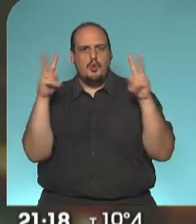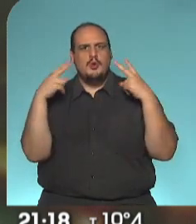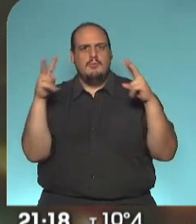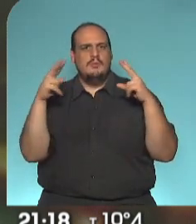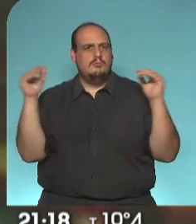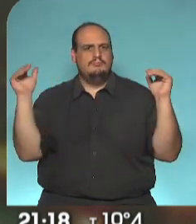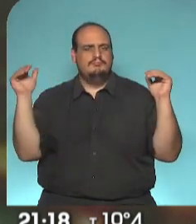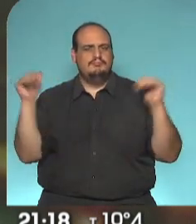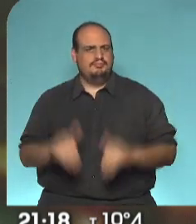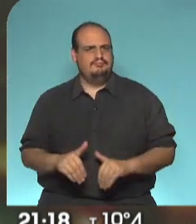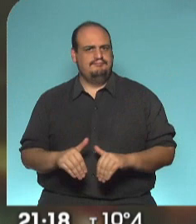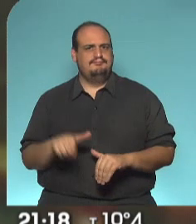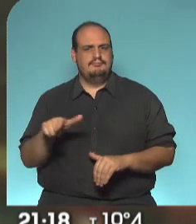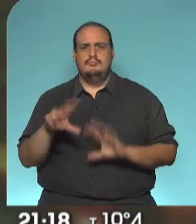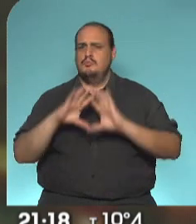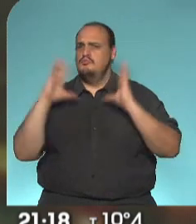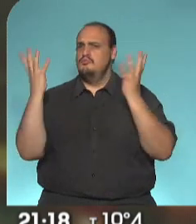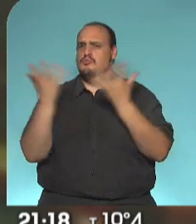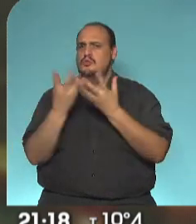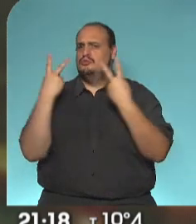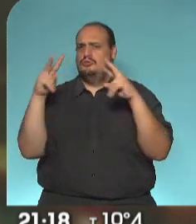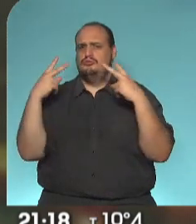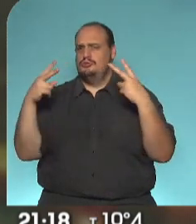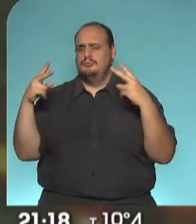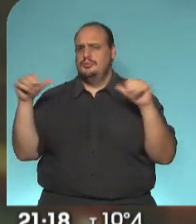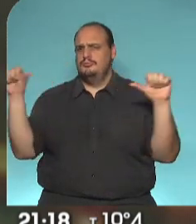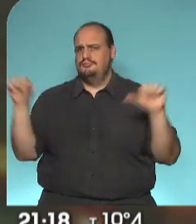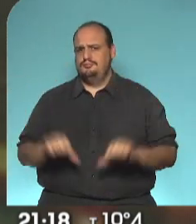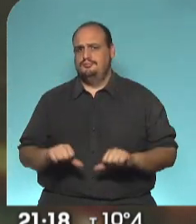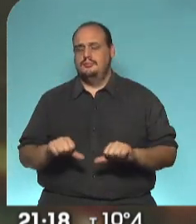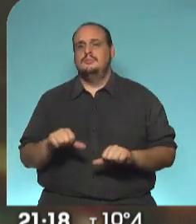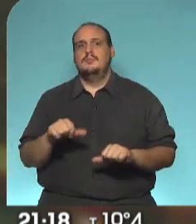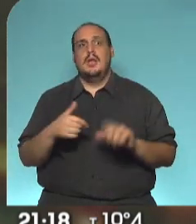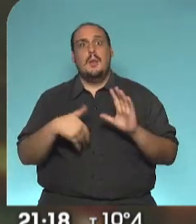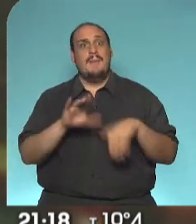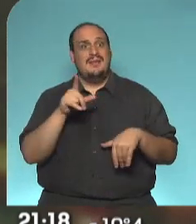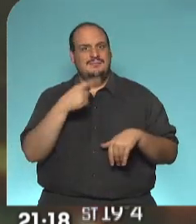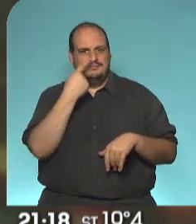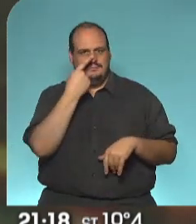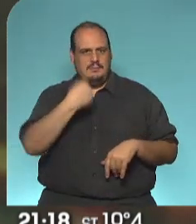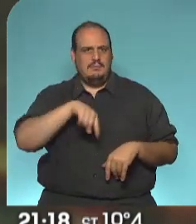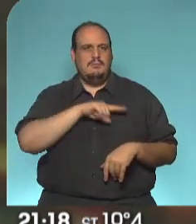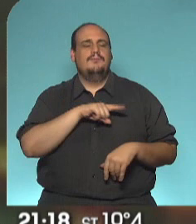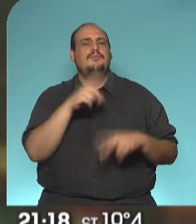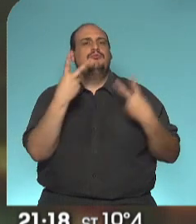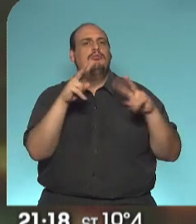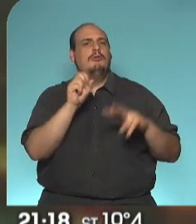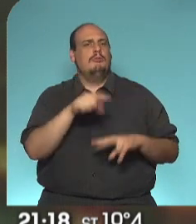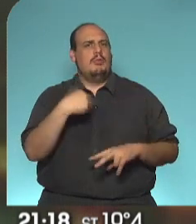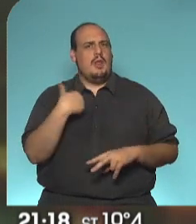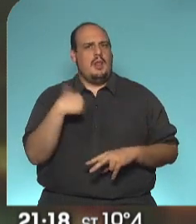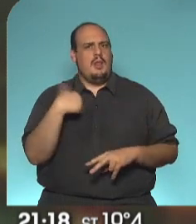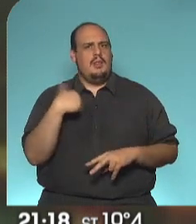turismo en la argentina el turismo en el mundo entero pero puntualmente el que más nos interesa el turismo en la argentina antes de hablar nada menos que con